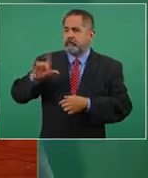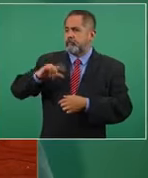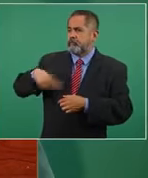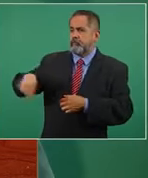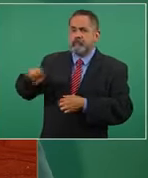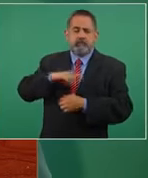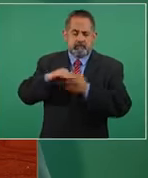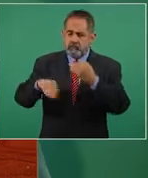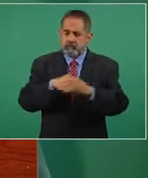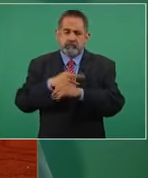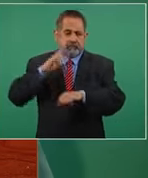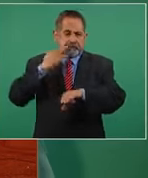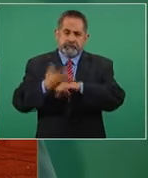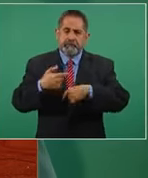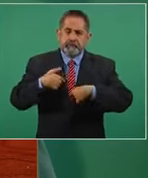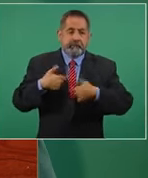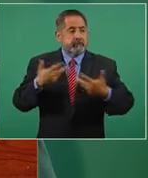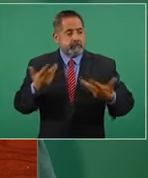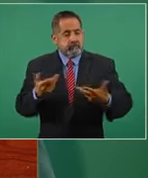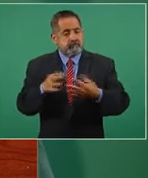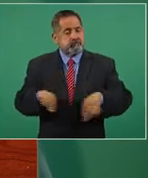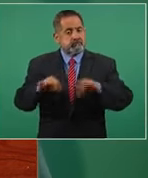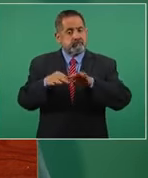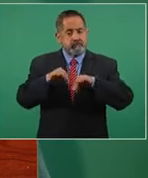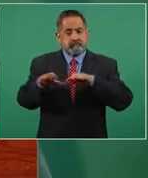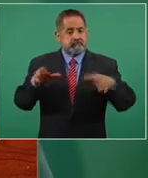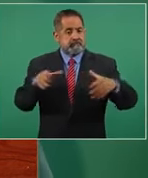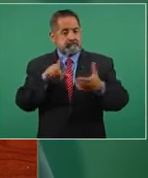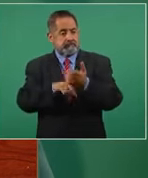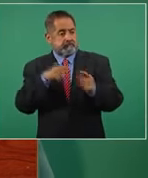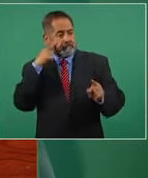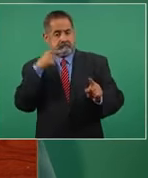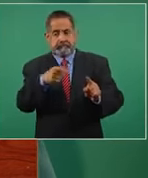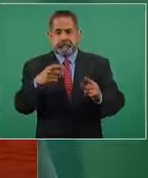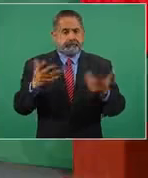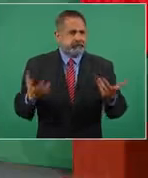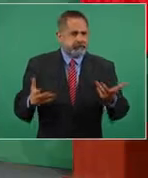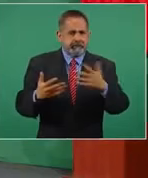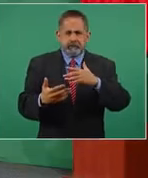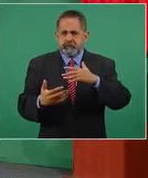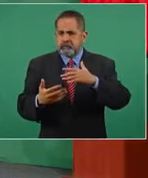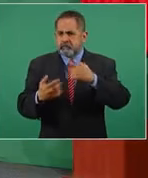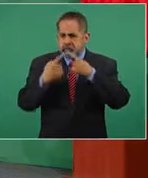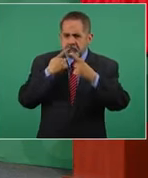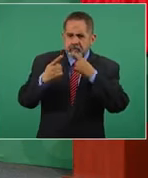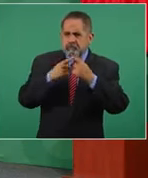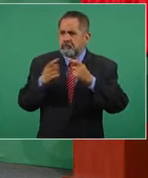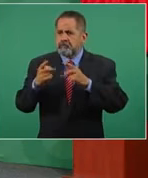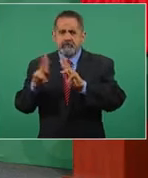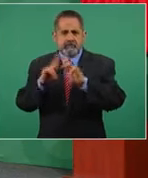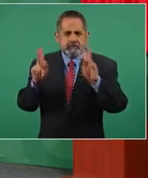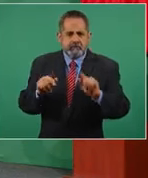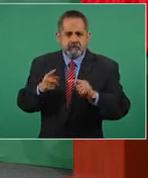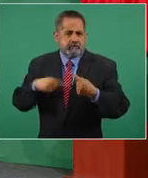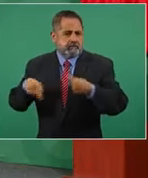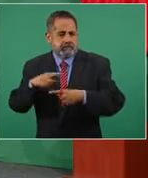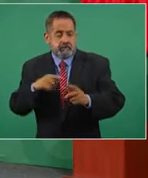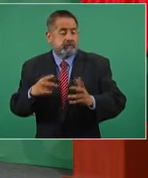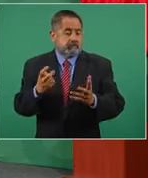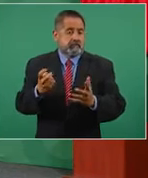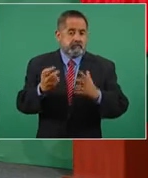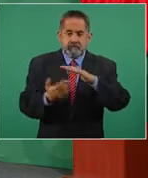Por ello, destacamos la importancia de trabajar en el territorio a través de las mesas de construcción de paz. Y para